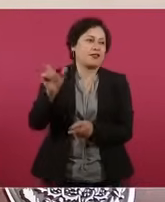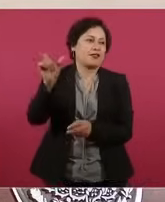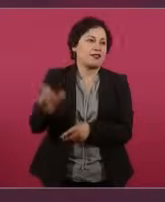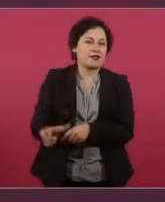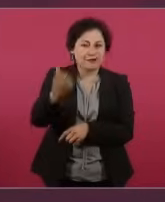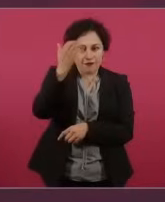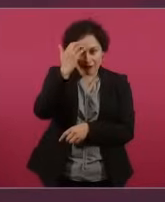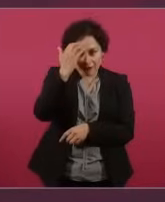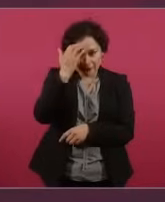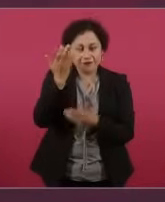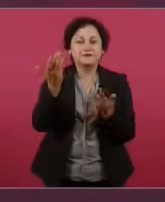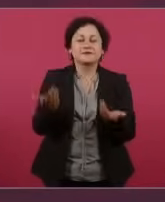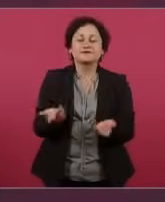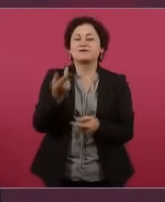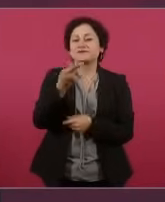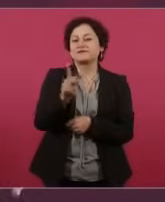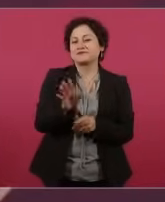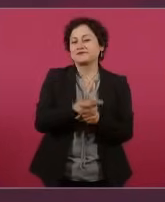sabe